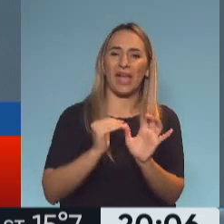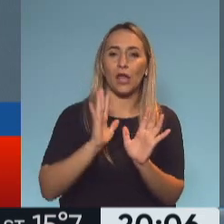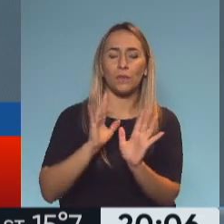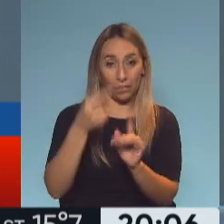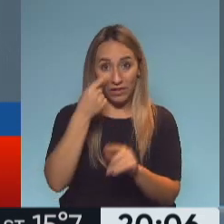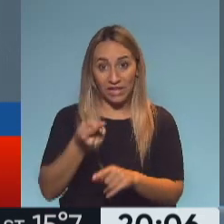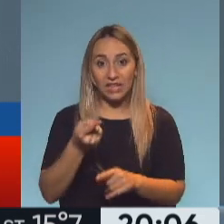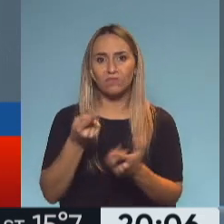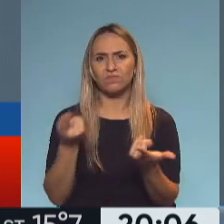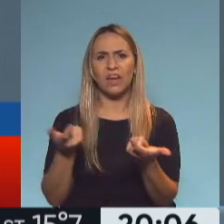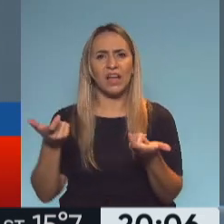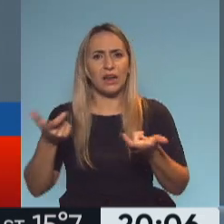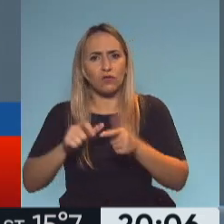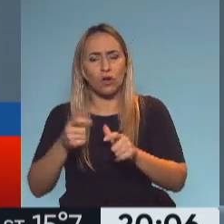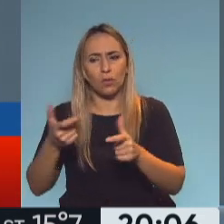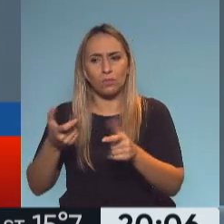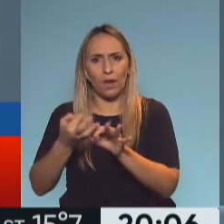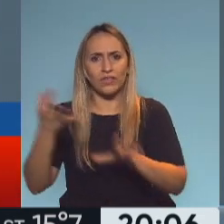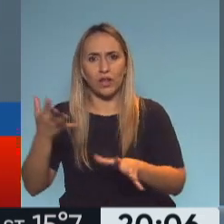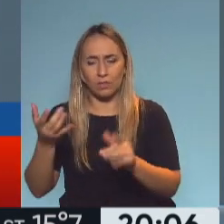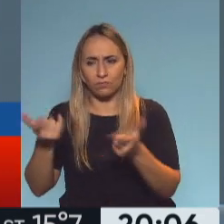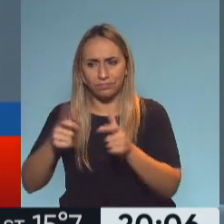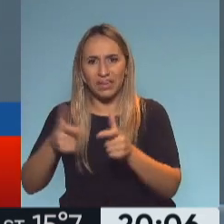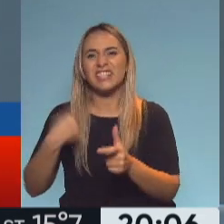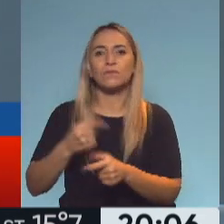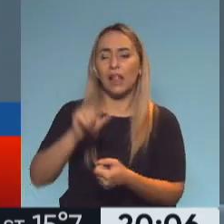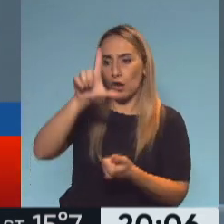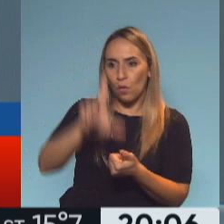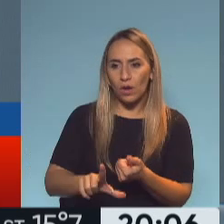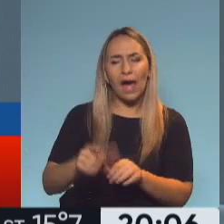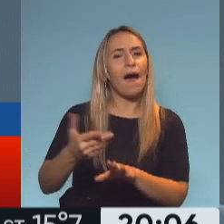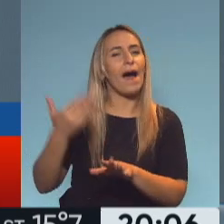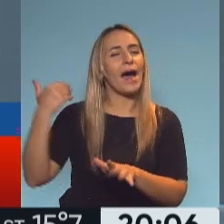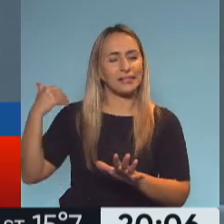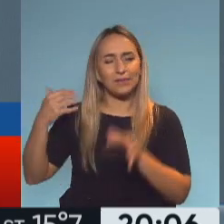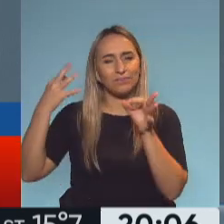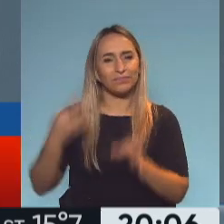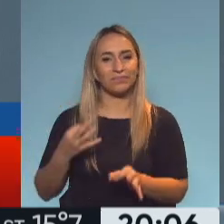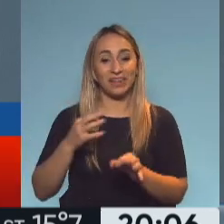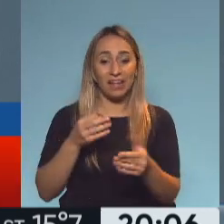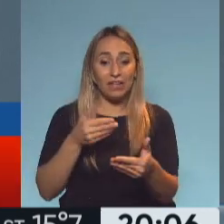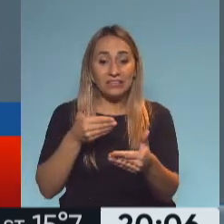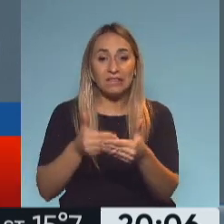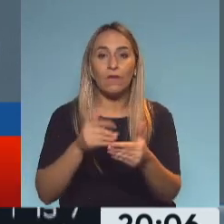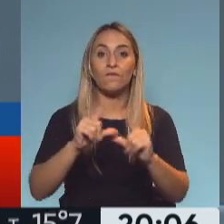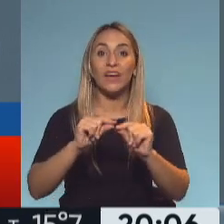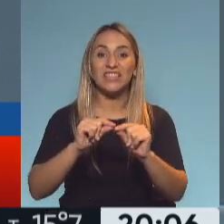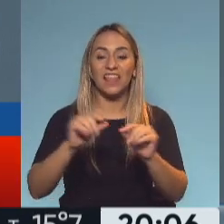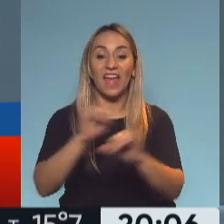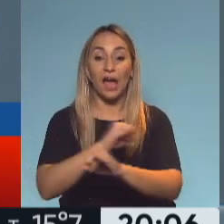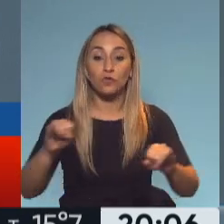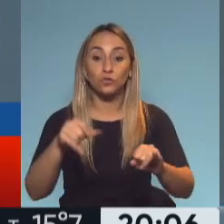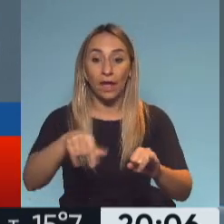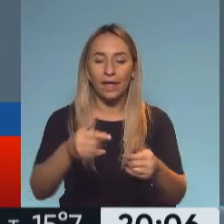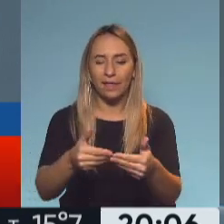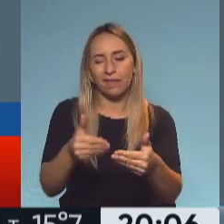Las reuniones con especialistas se empezaron a cumplir hoy, lunes. En general siempre eran más cerca de la fecha de los anuncios. Recordemos que se espera.